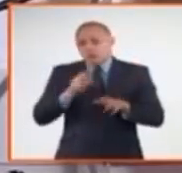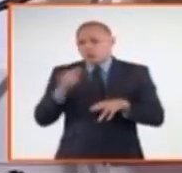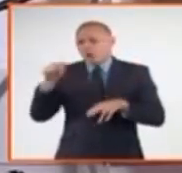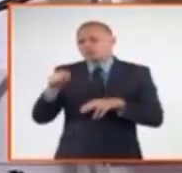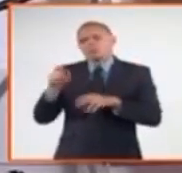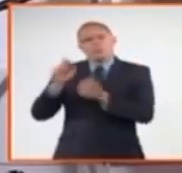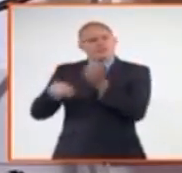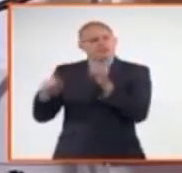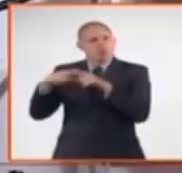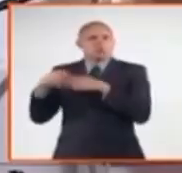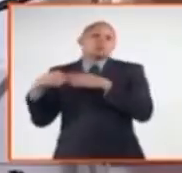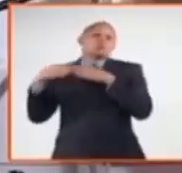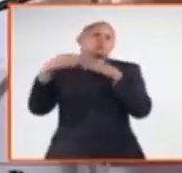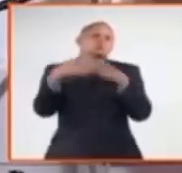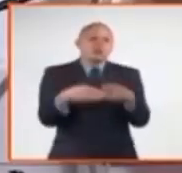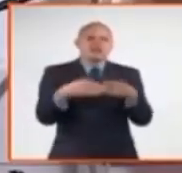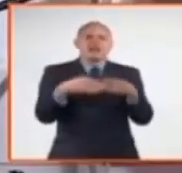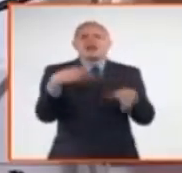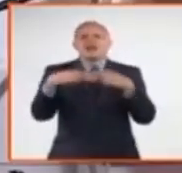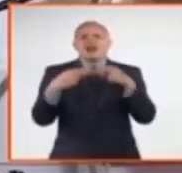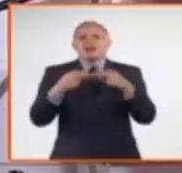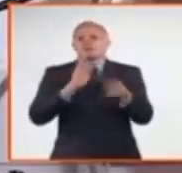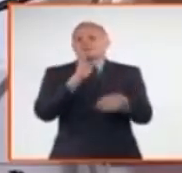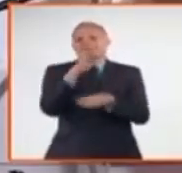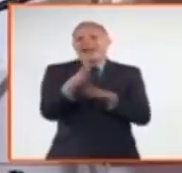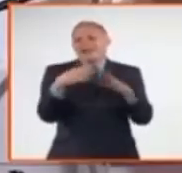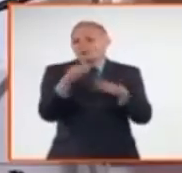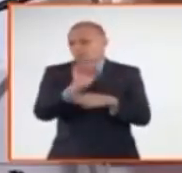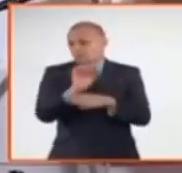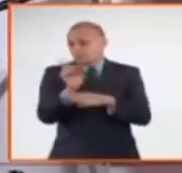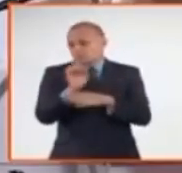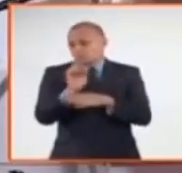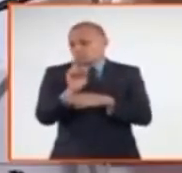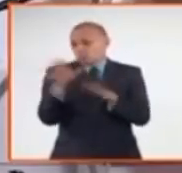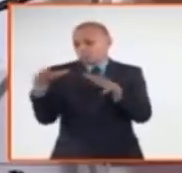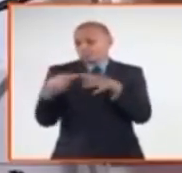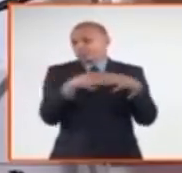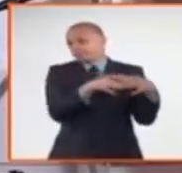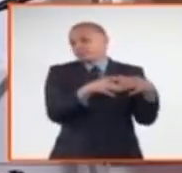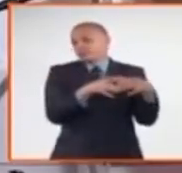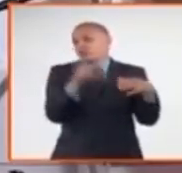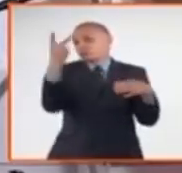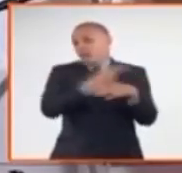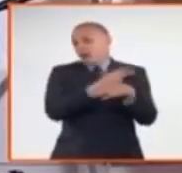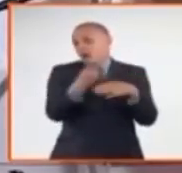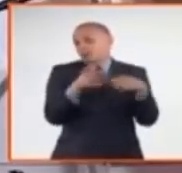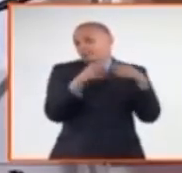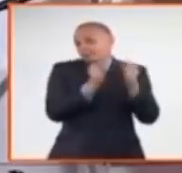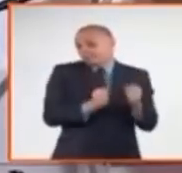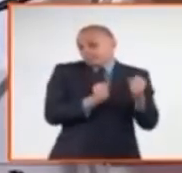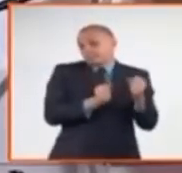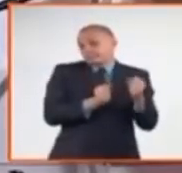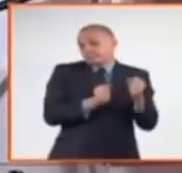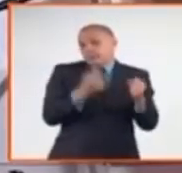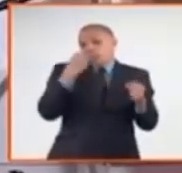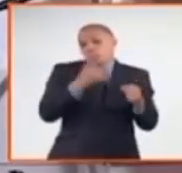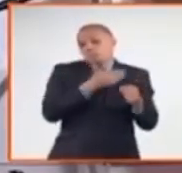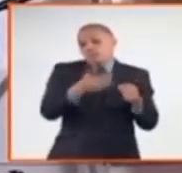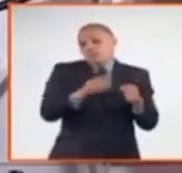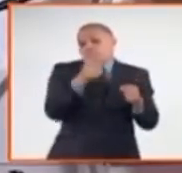se ha dado muy bien que resumiendo esta primera parte de randy realmente existen evidencias eso lo hemos dicho lo hemos hecho